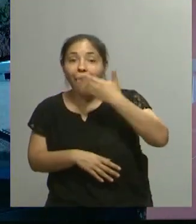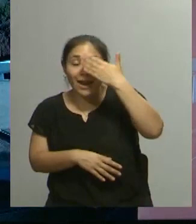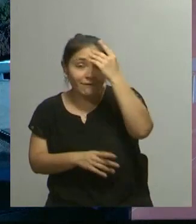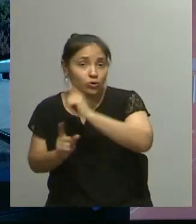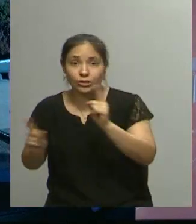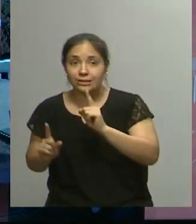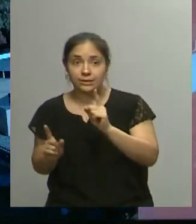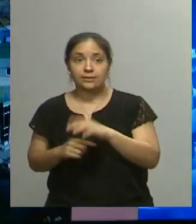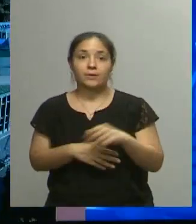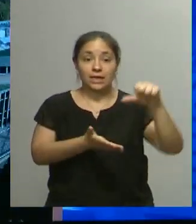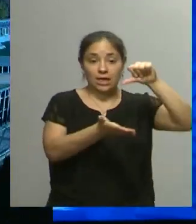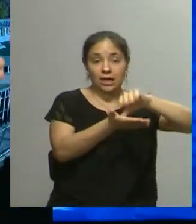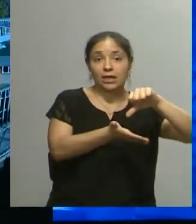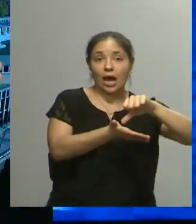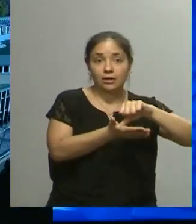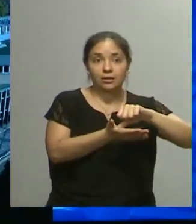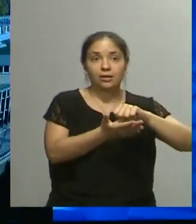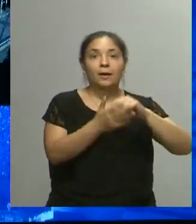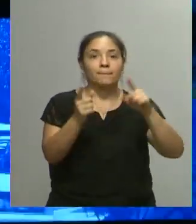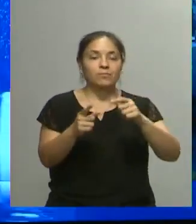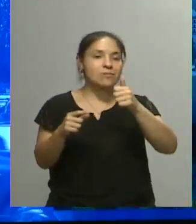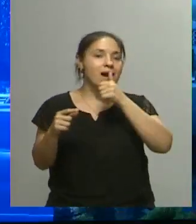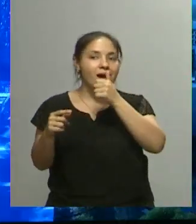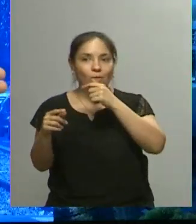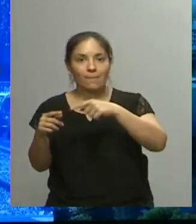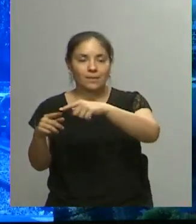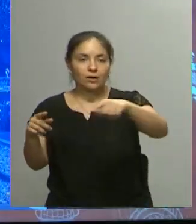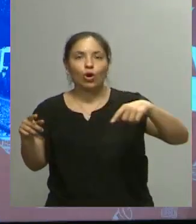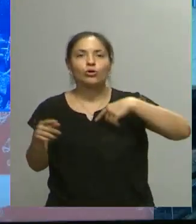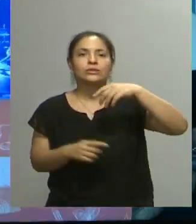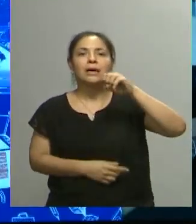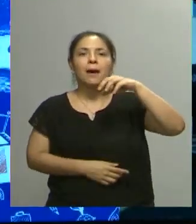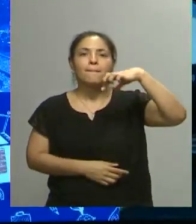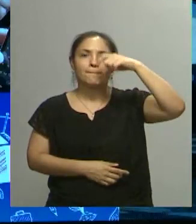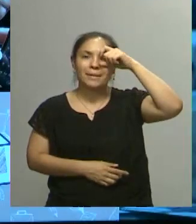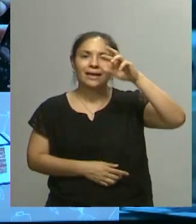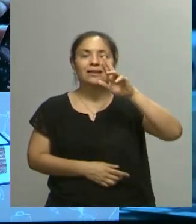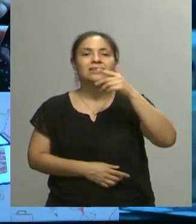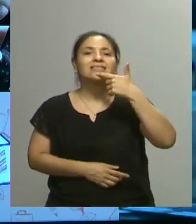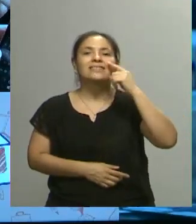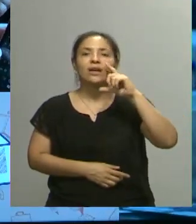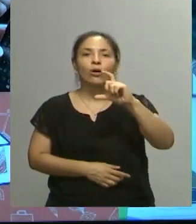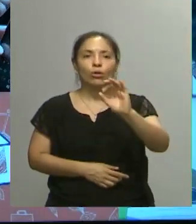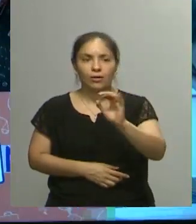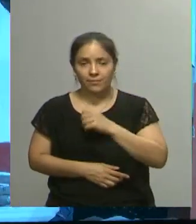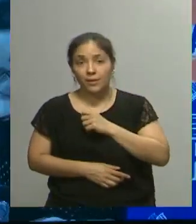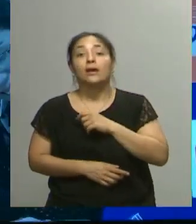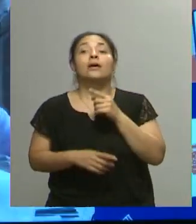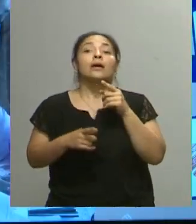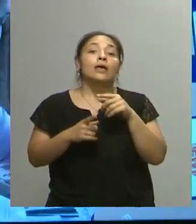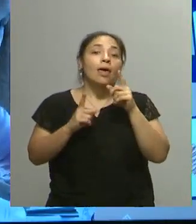Irán es lo que antes lo separa el Golfo Pérsico, a Qatar de Irán. Irán es lo que antes era Persia. Y al mismo